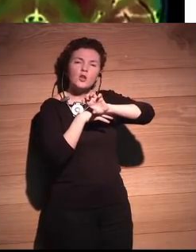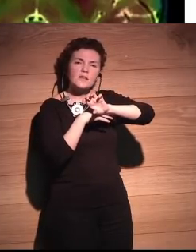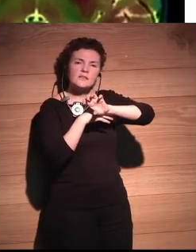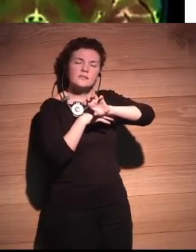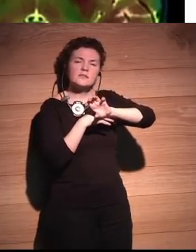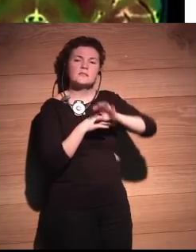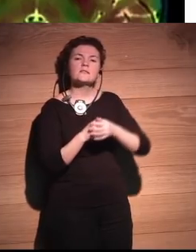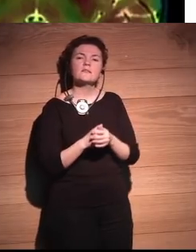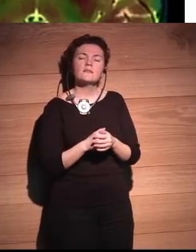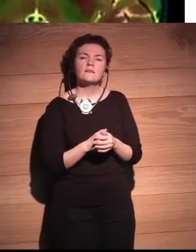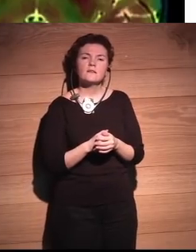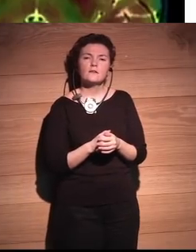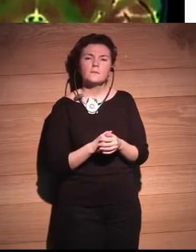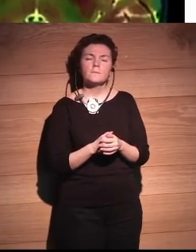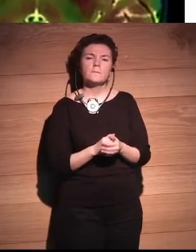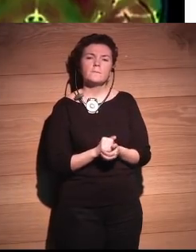y